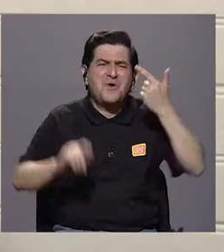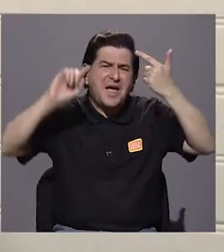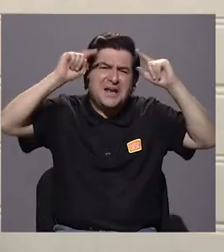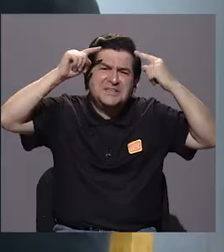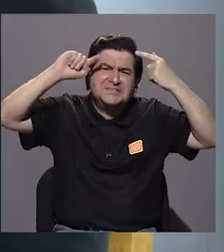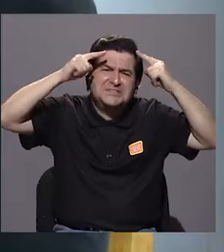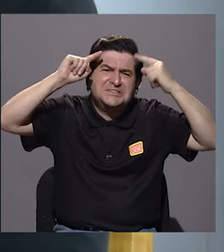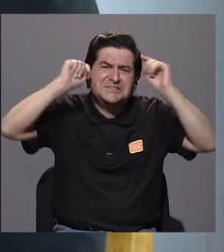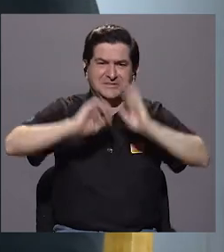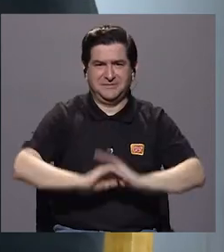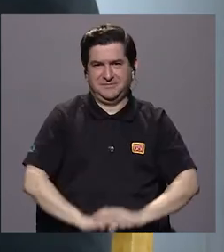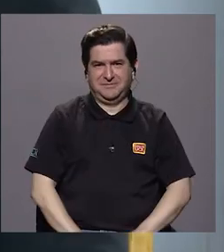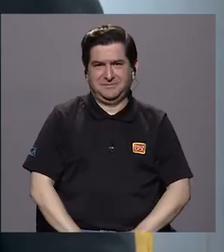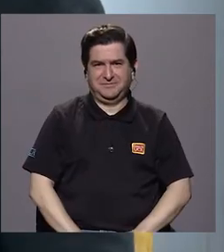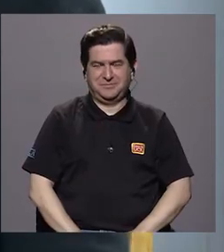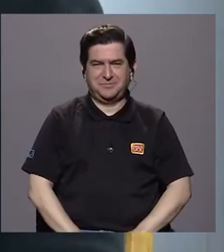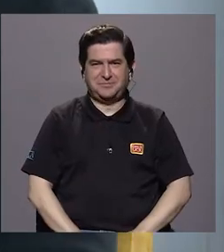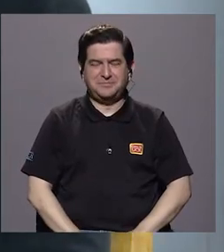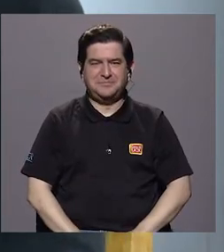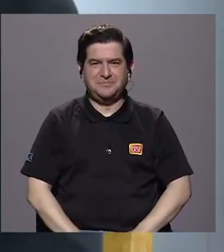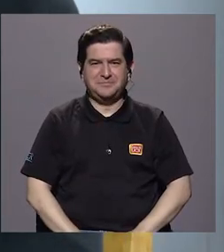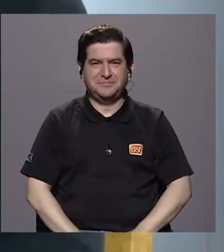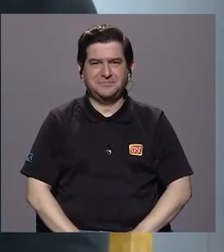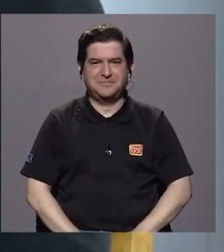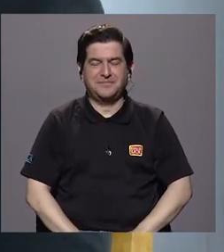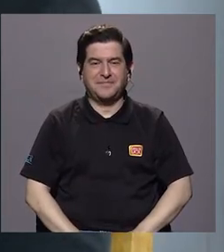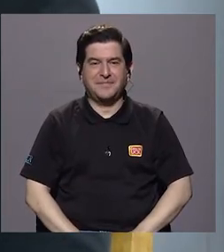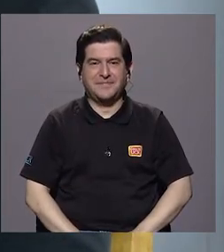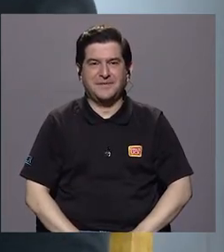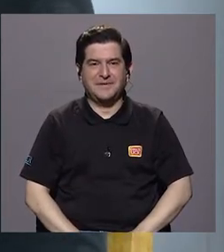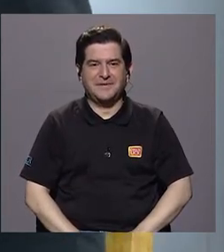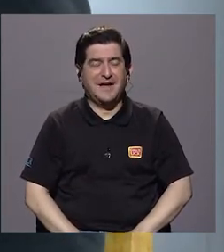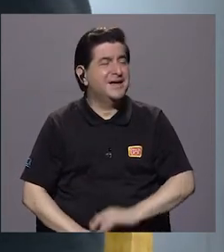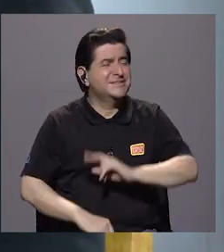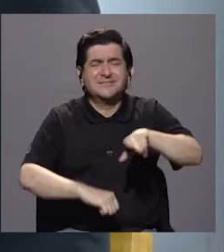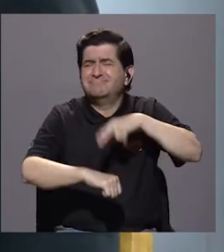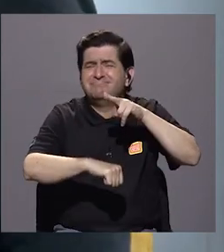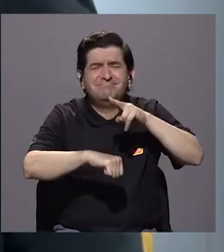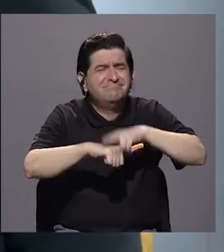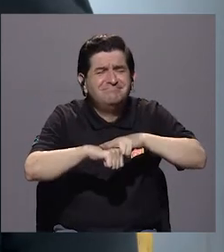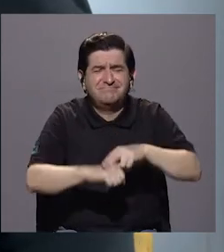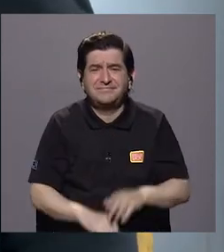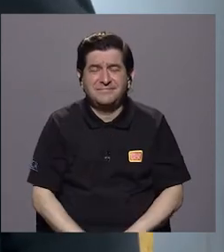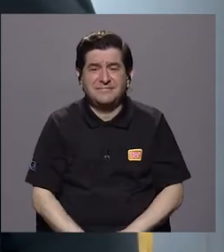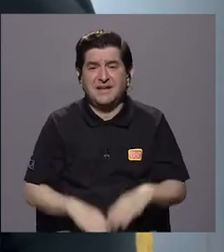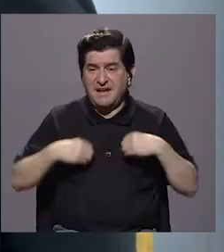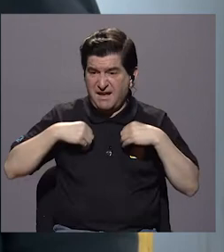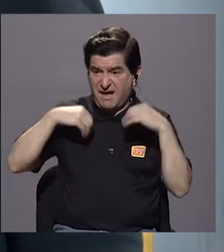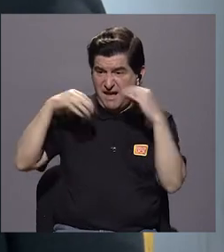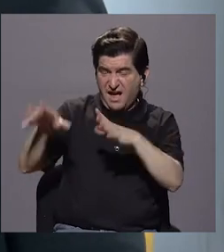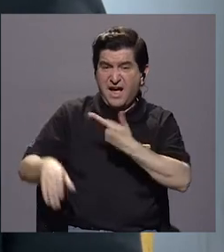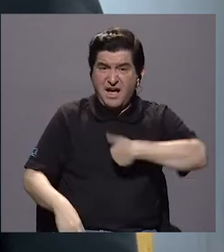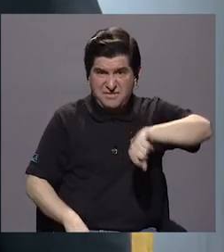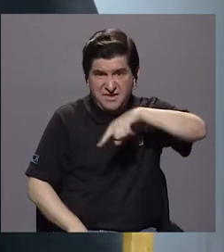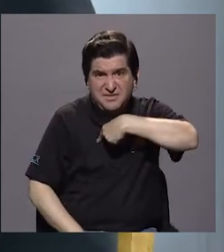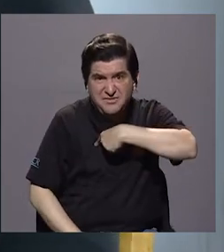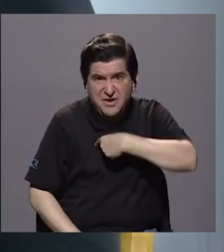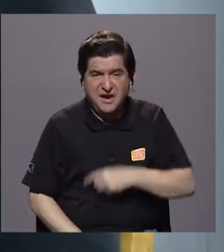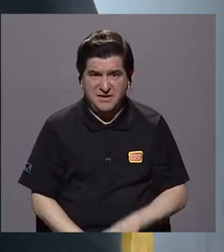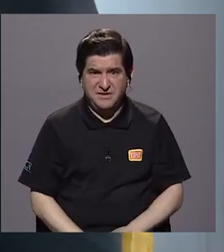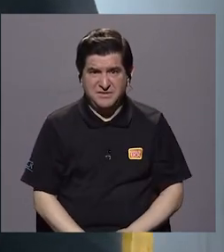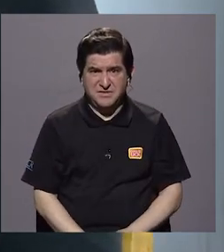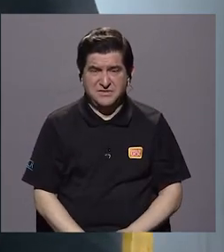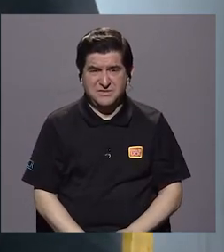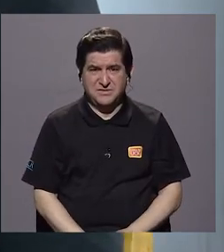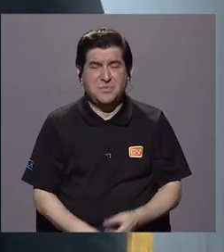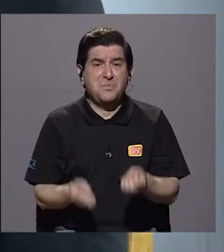Que cuando es tan típico que nos abandonan, en muchas ocasiones nos abandonan